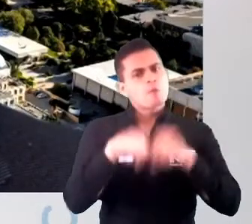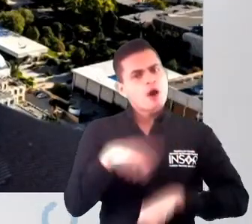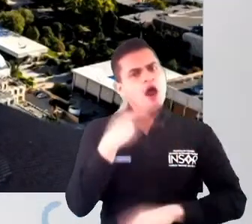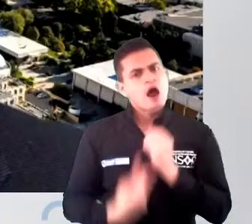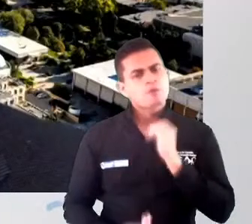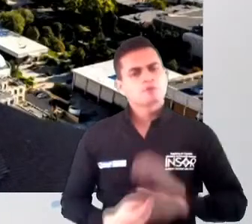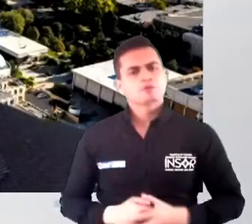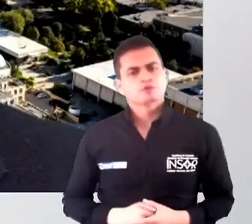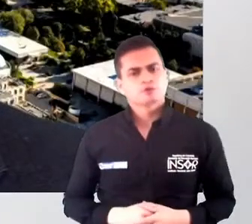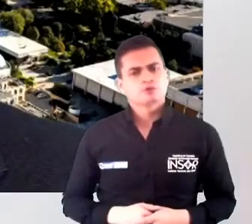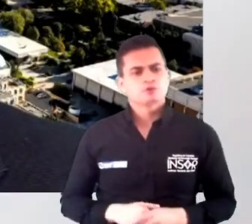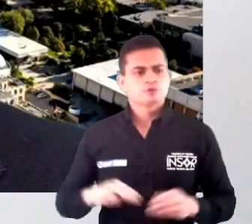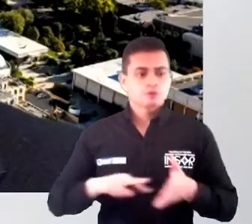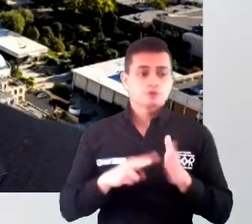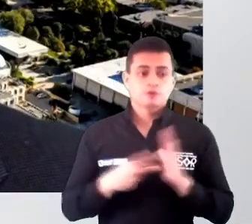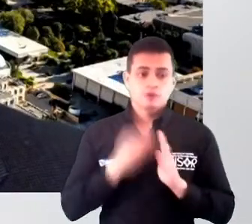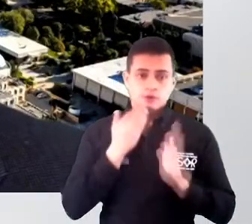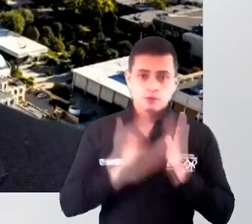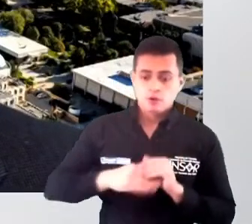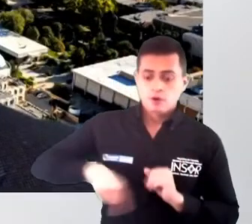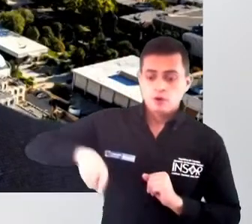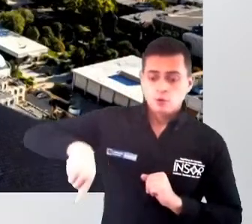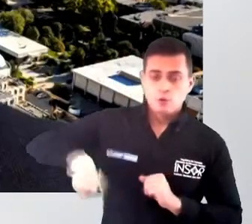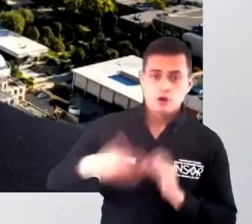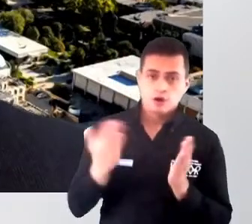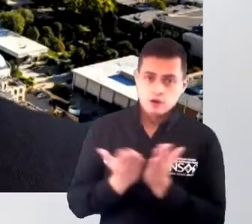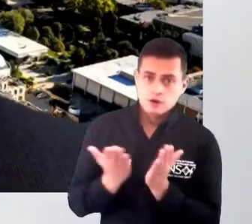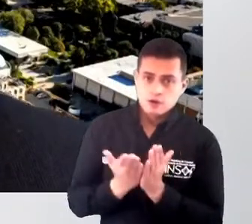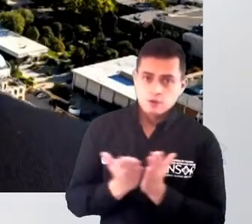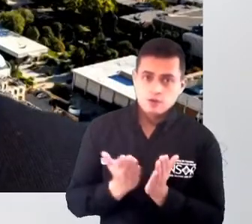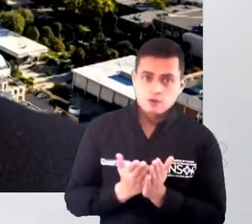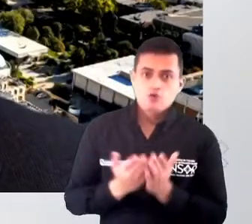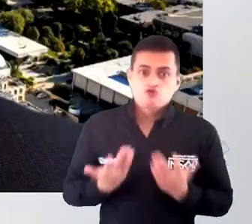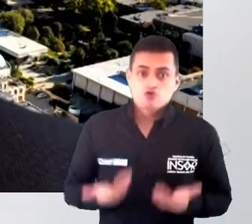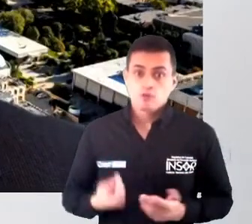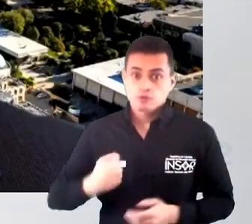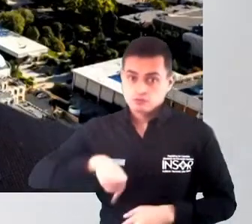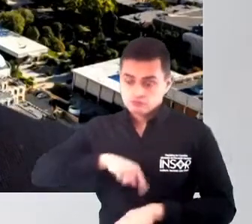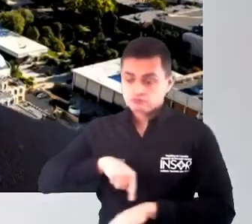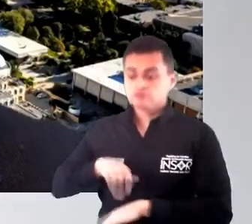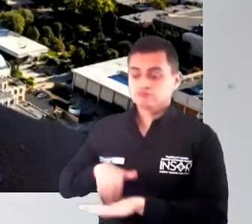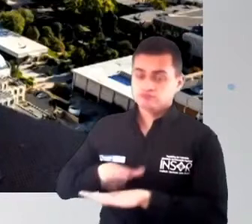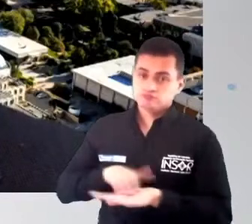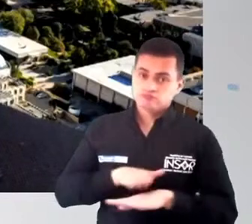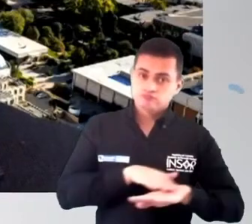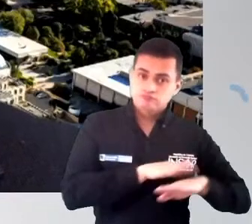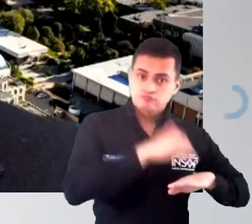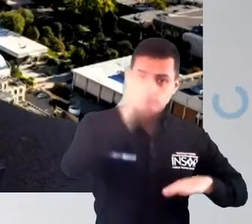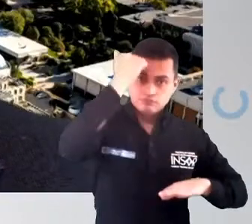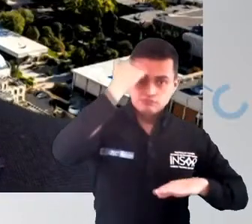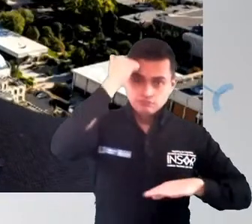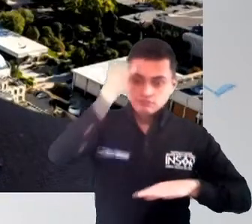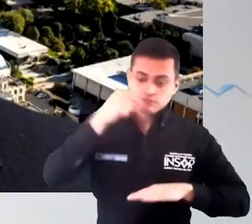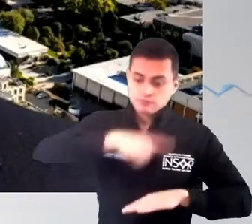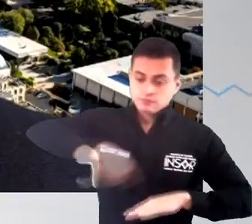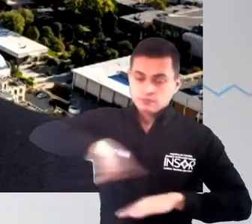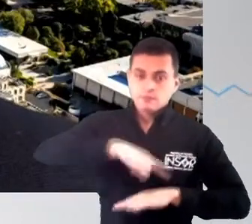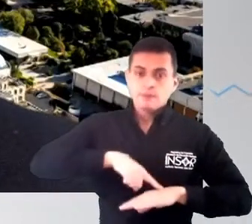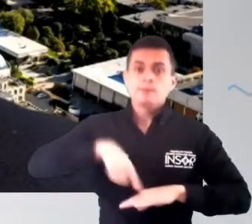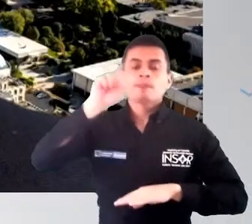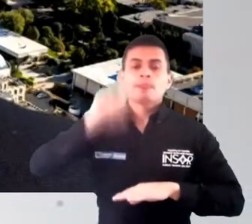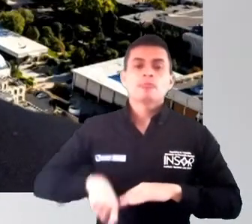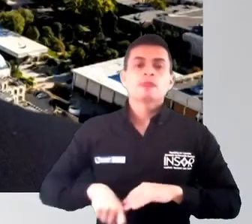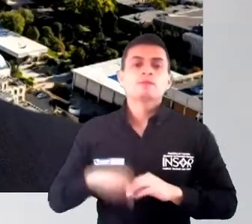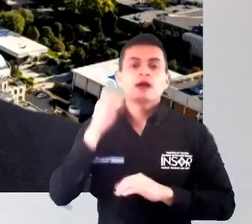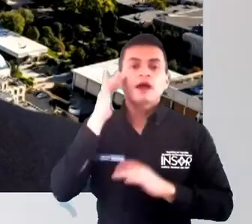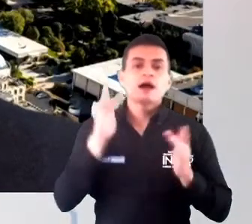en una escuela de educación donde nosotros preparamos los docentes que enseñen en las escuelas K-12, de